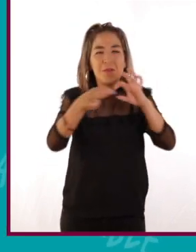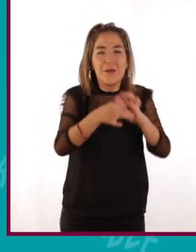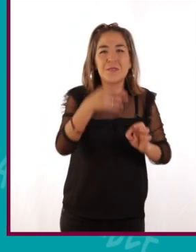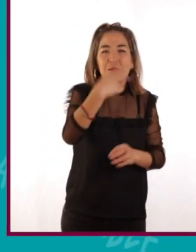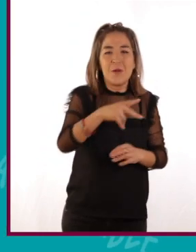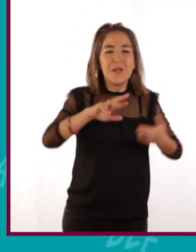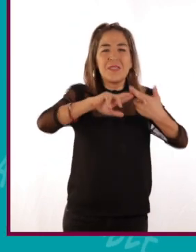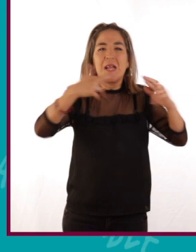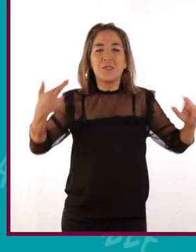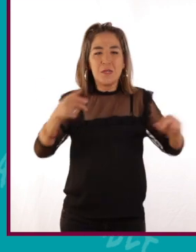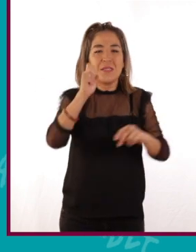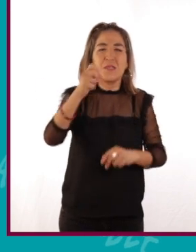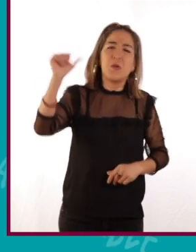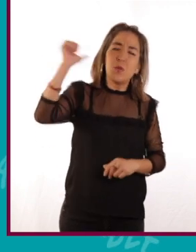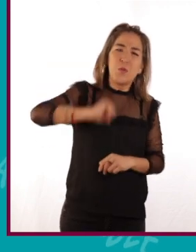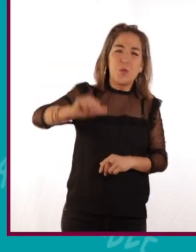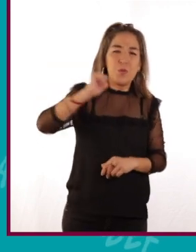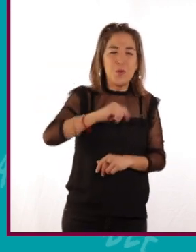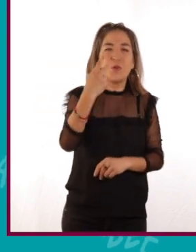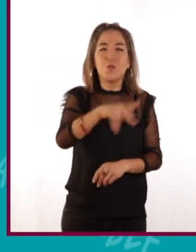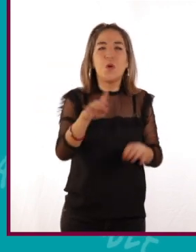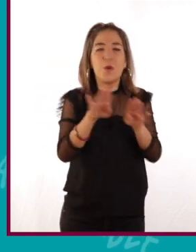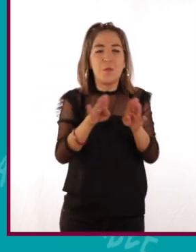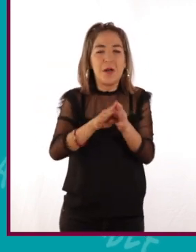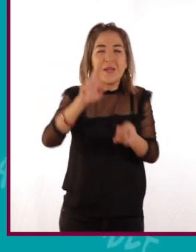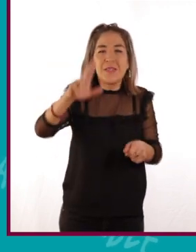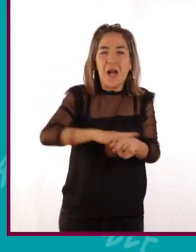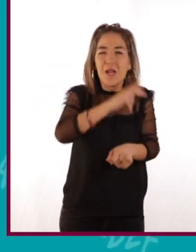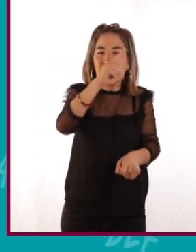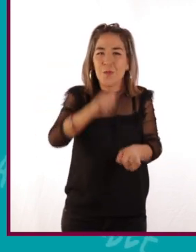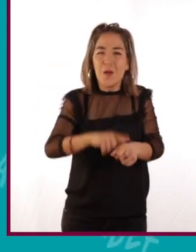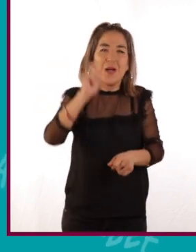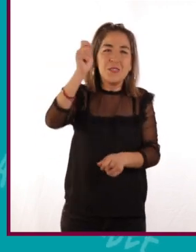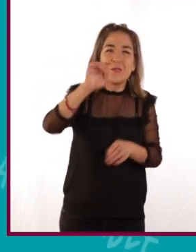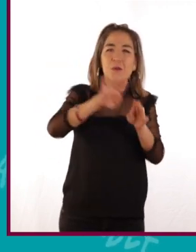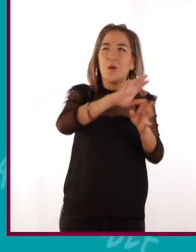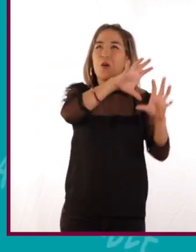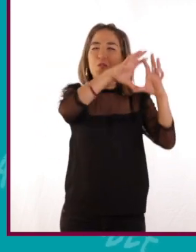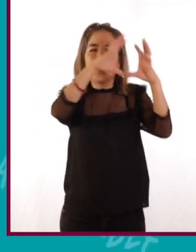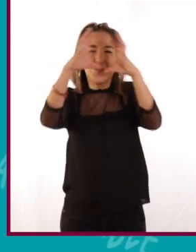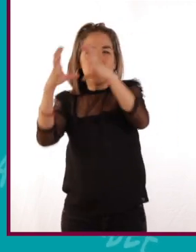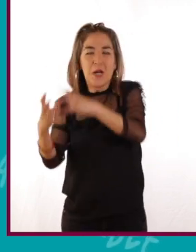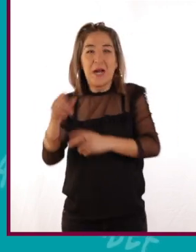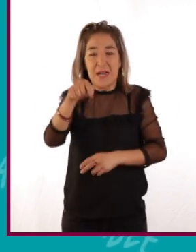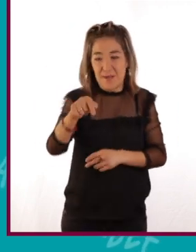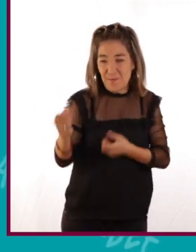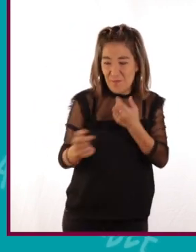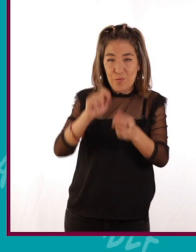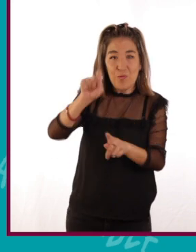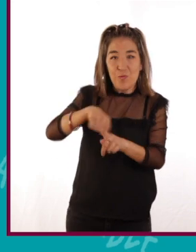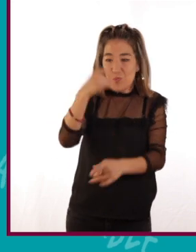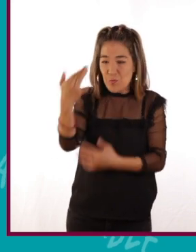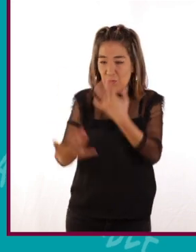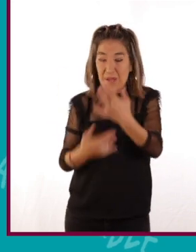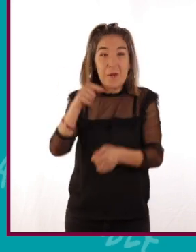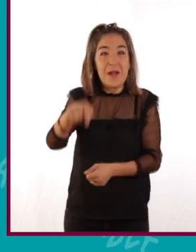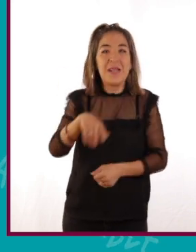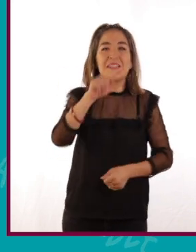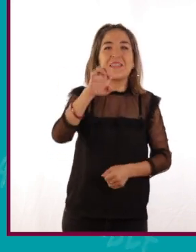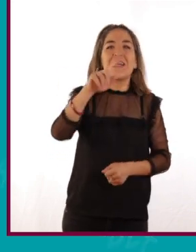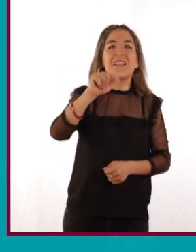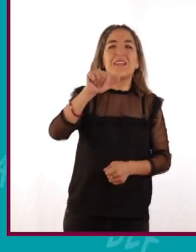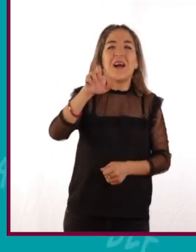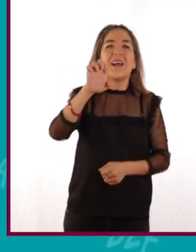se relaciona cada poliedro con lo que en ese tiempo pensaban que eran los elementos de la naturaleza. El fuego, Dimara, era